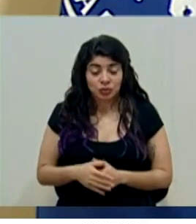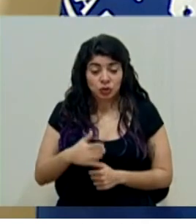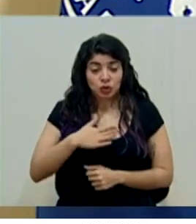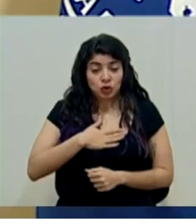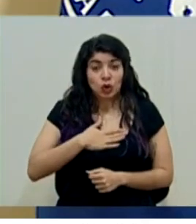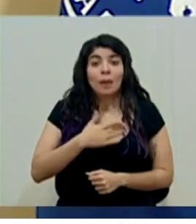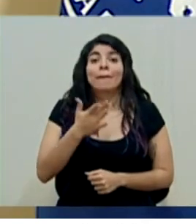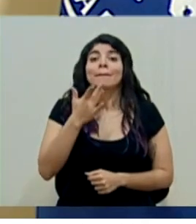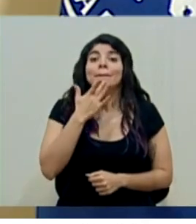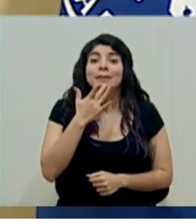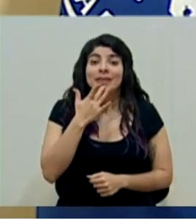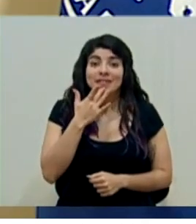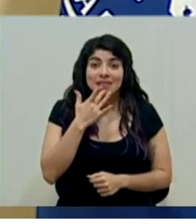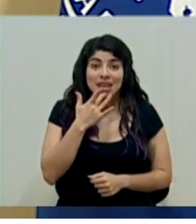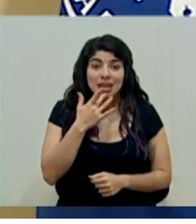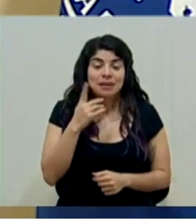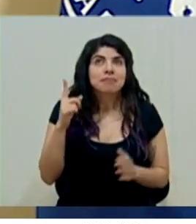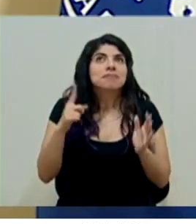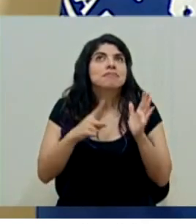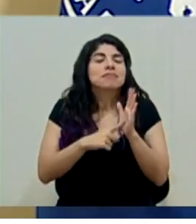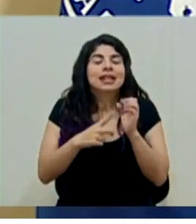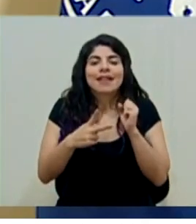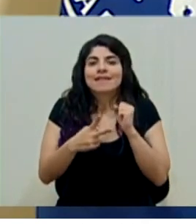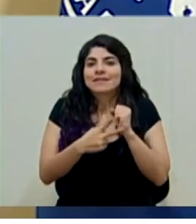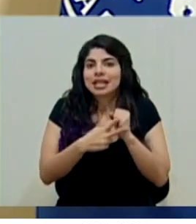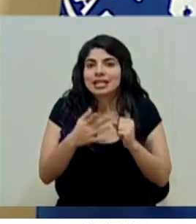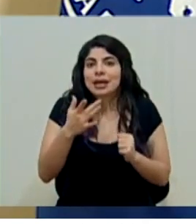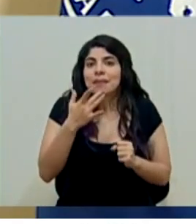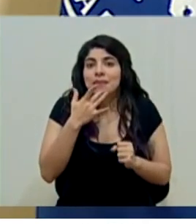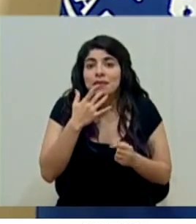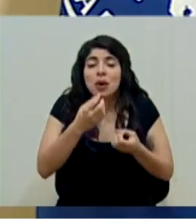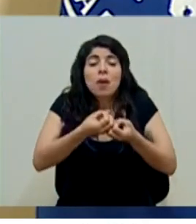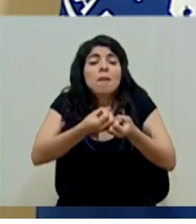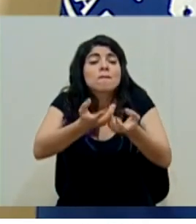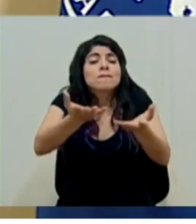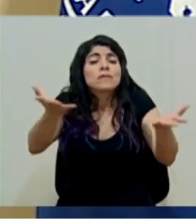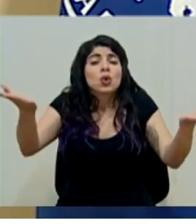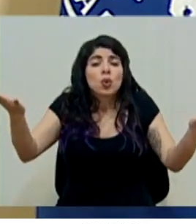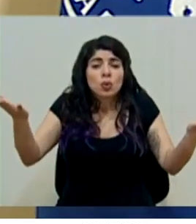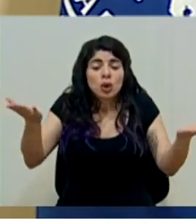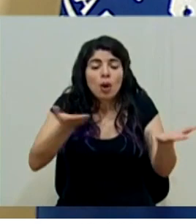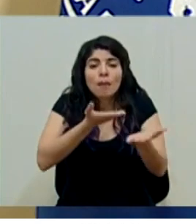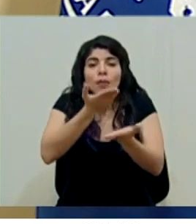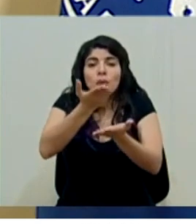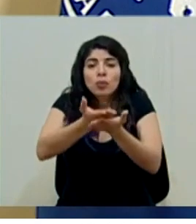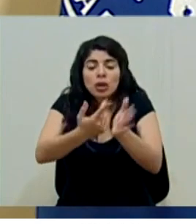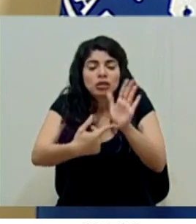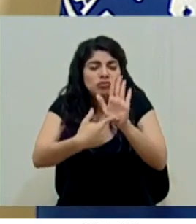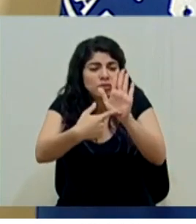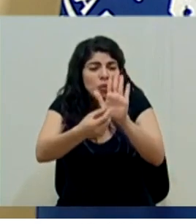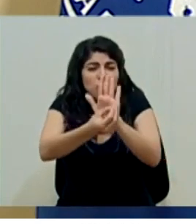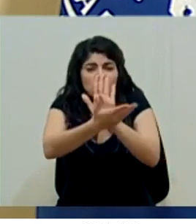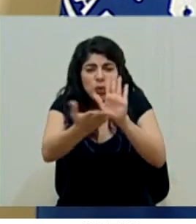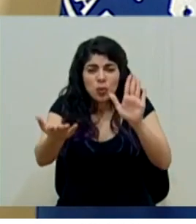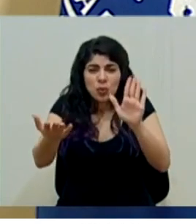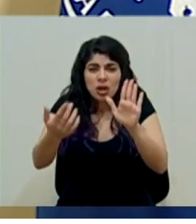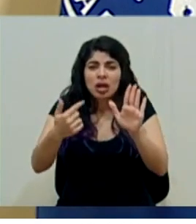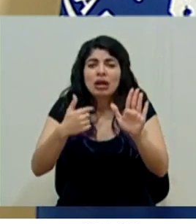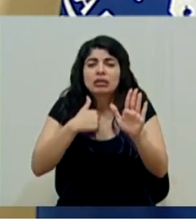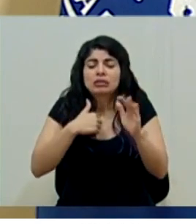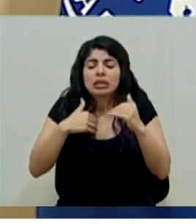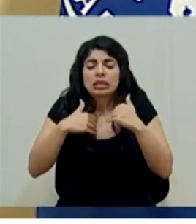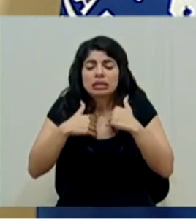Yo prefiero mil veces hacer público la propuesta que tenemos y llevar el